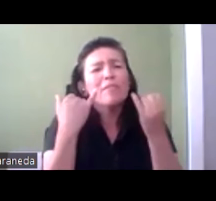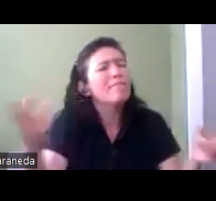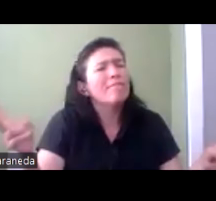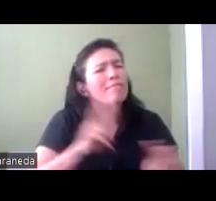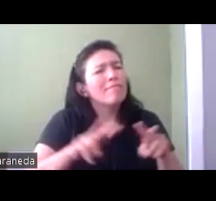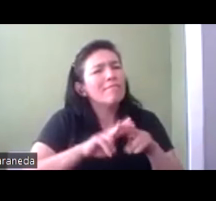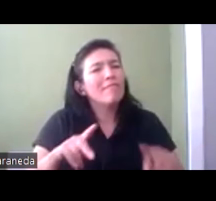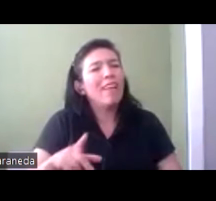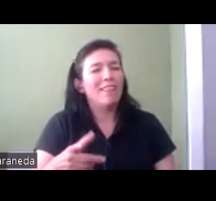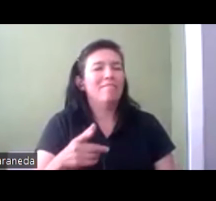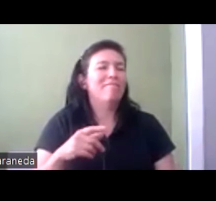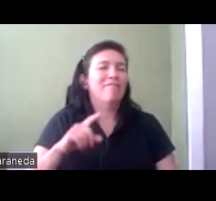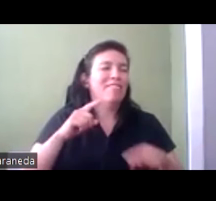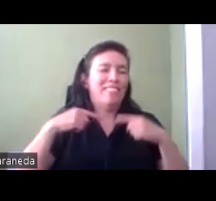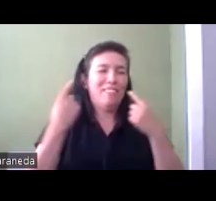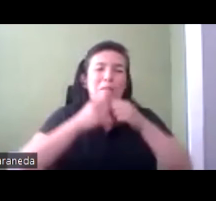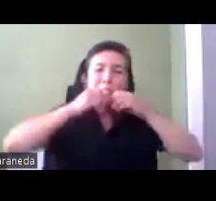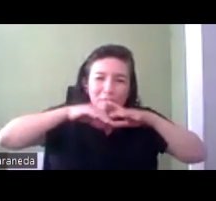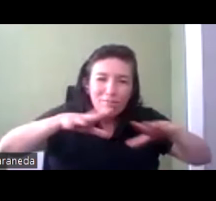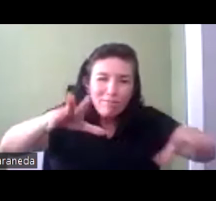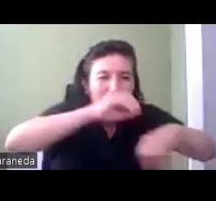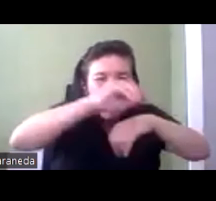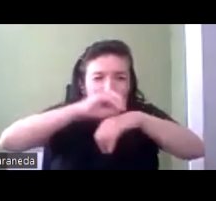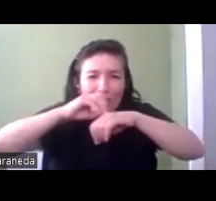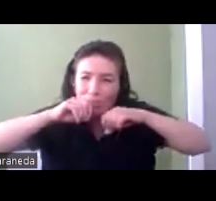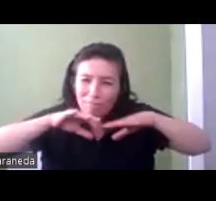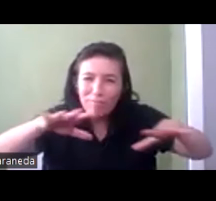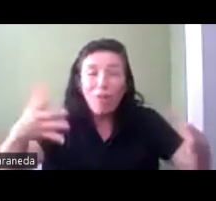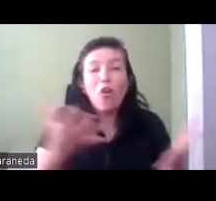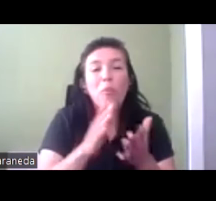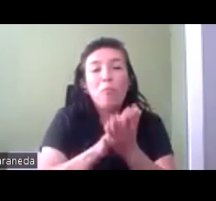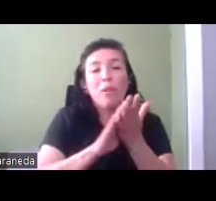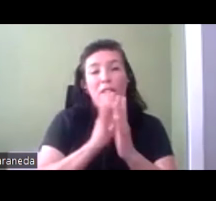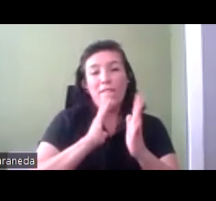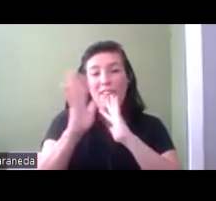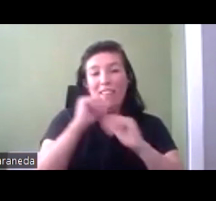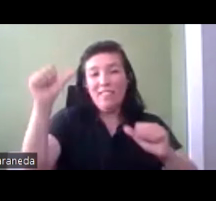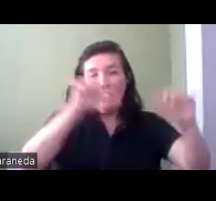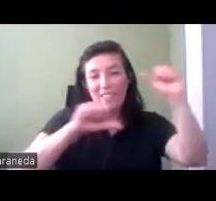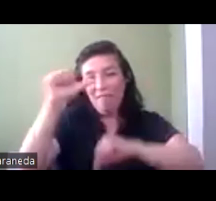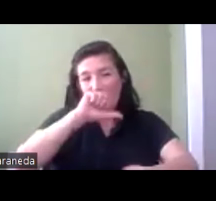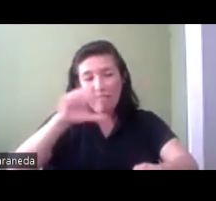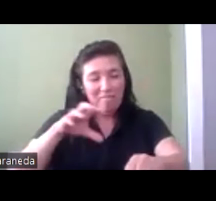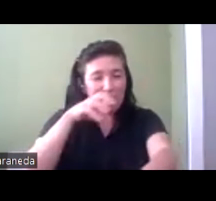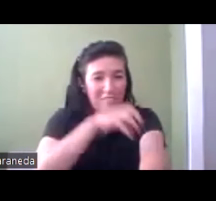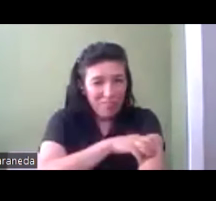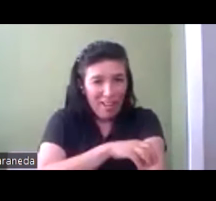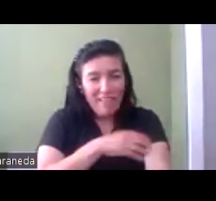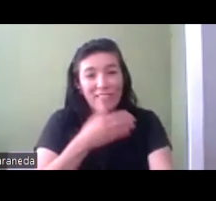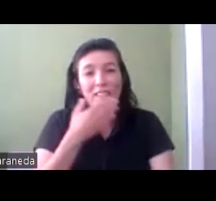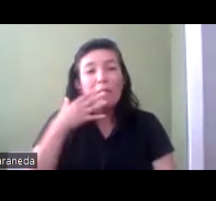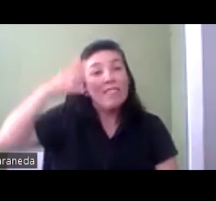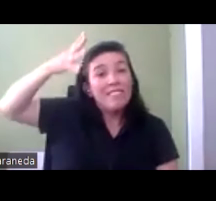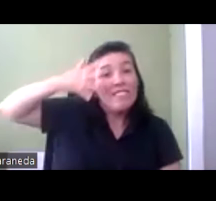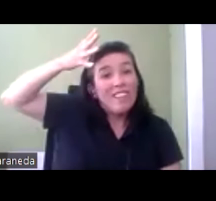tratamos de divulgarla. ¿Dónde tratamos de divulgarla? La hemos tratado de divulgar a través de ferias científicas a nivel regional, a través de charlas de